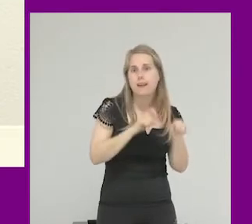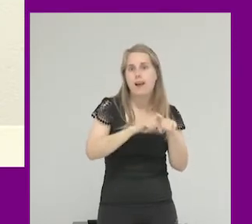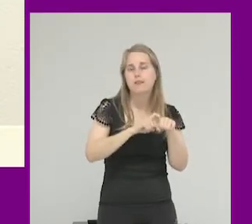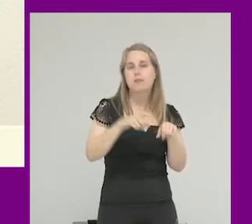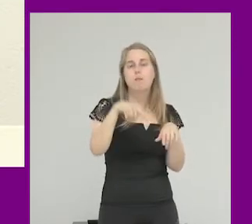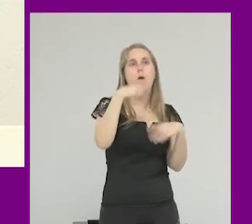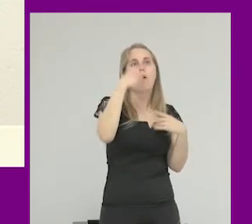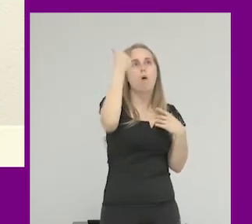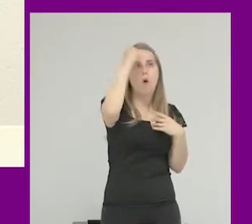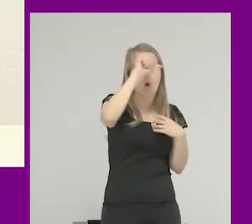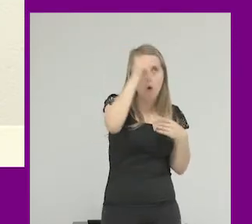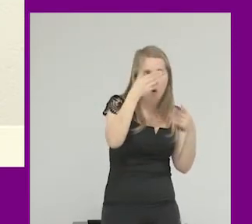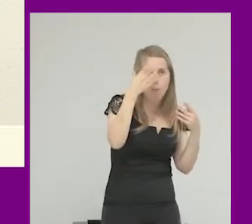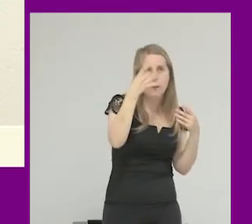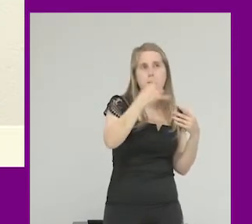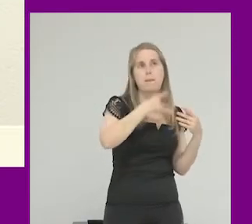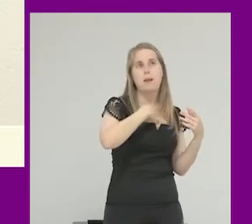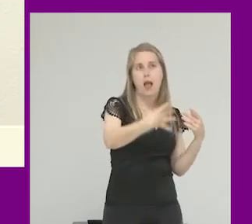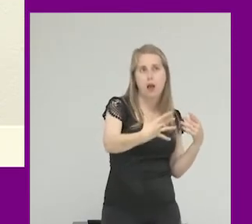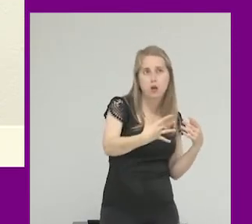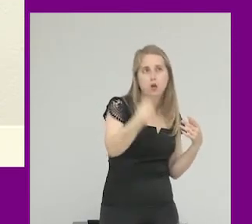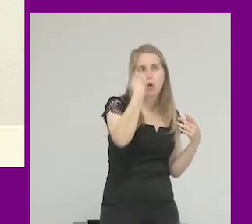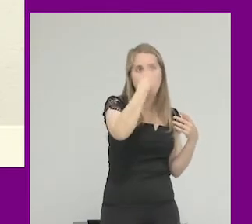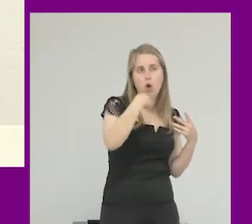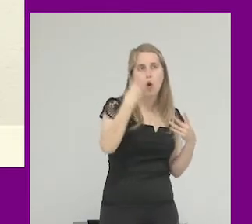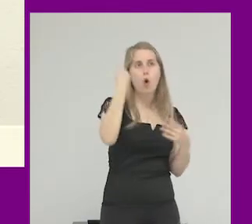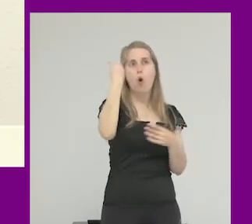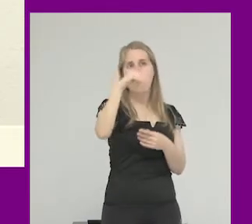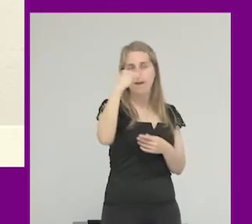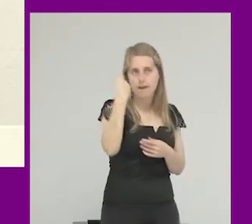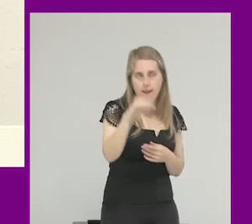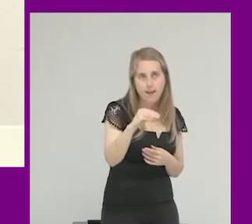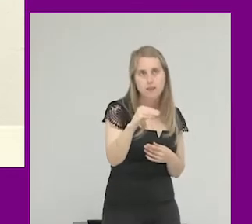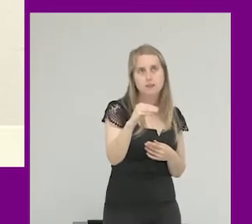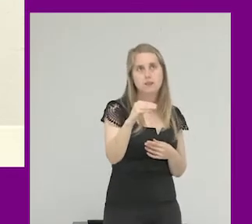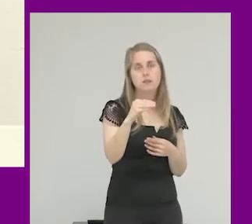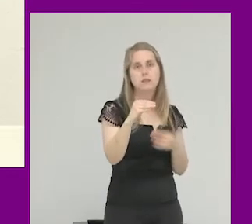hombres, blancos, jóvenes,